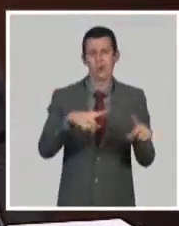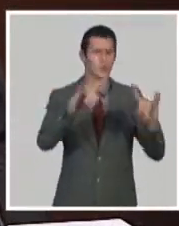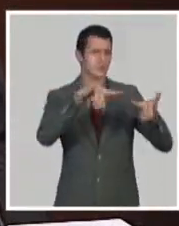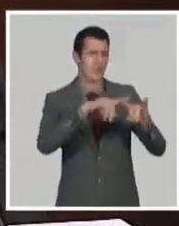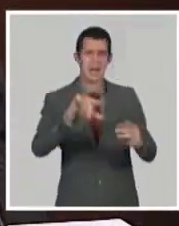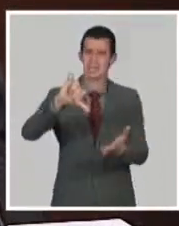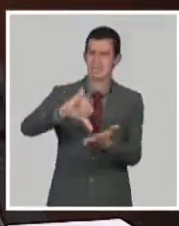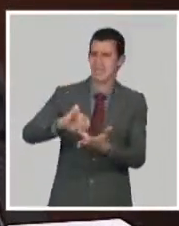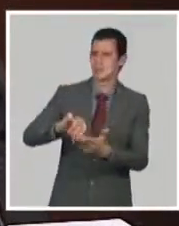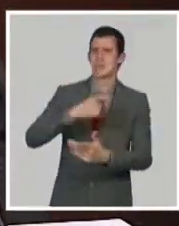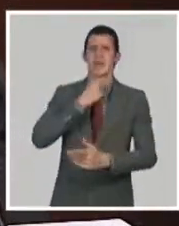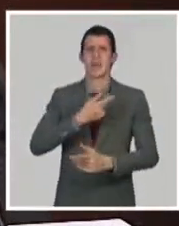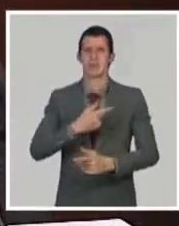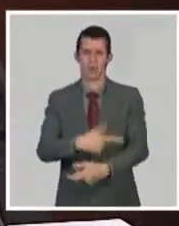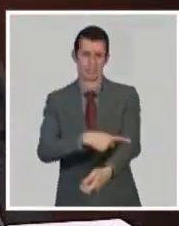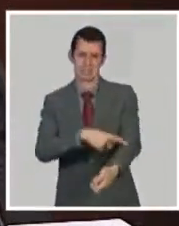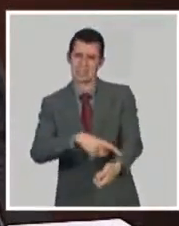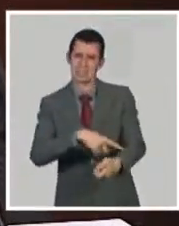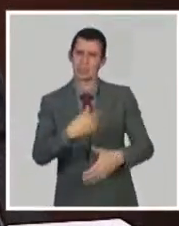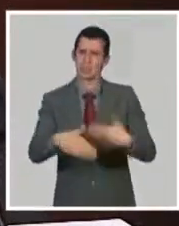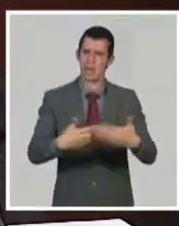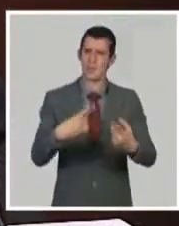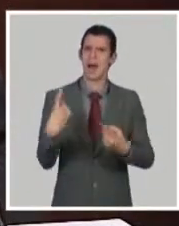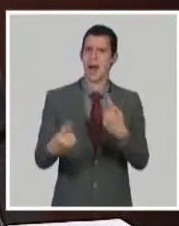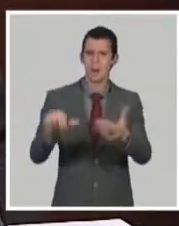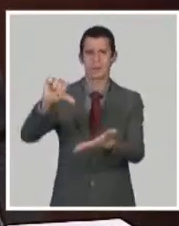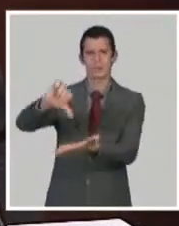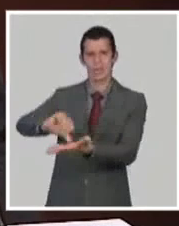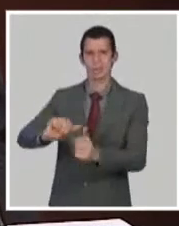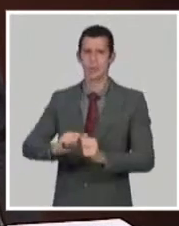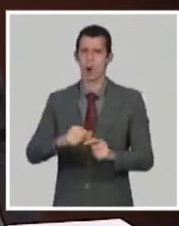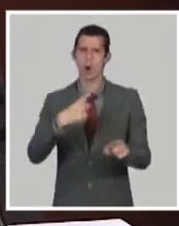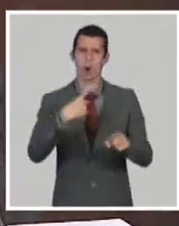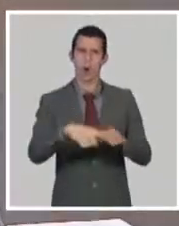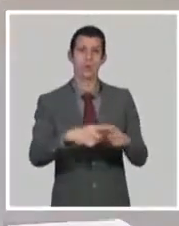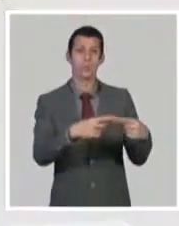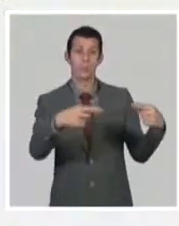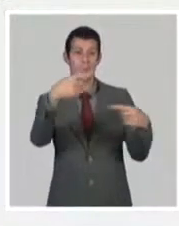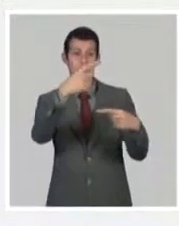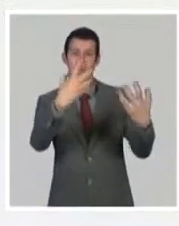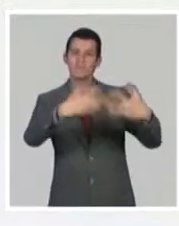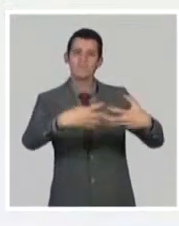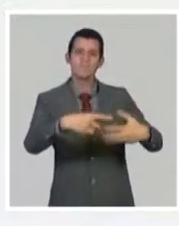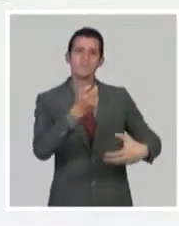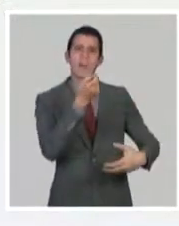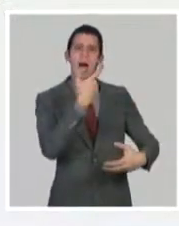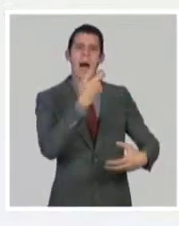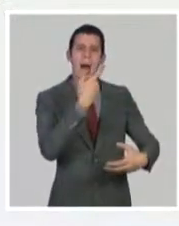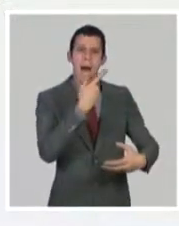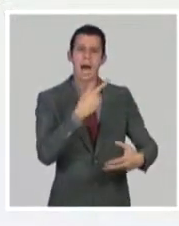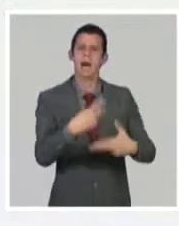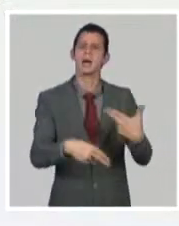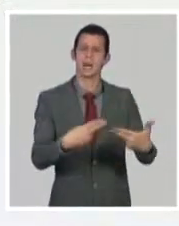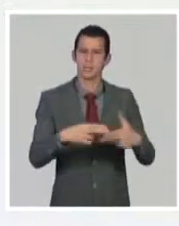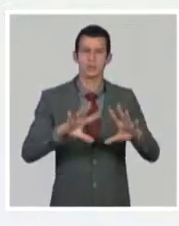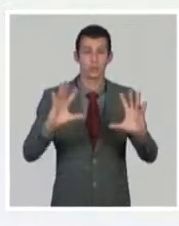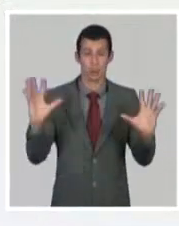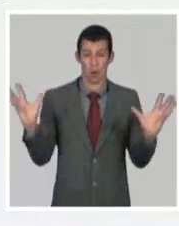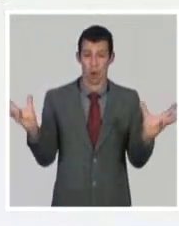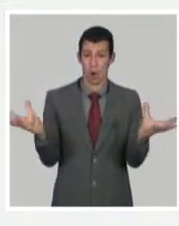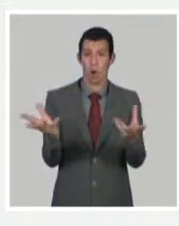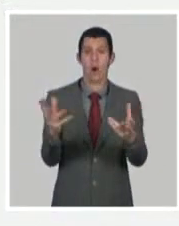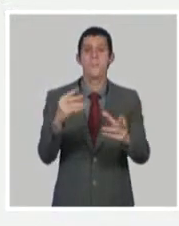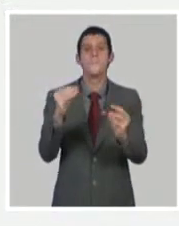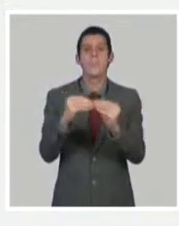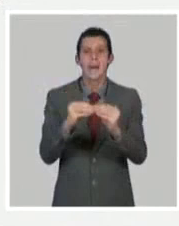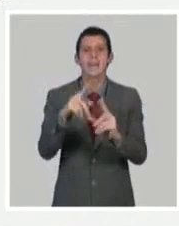Centro de Ingeniería Genética y el Centro de Inmunología, el Instituto Finlay, con capacidades para la conjugación y la formulación de